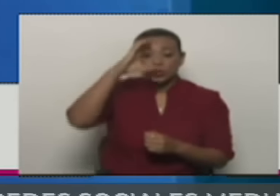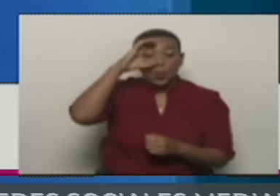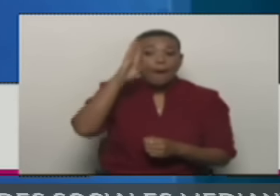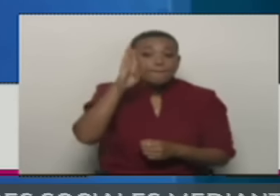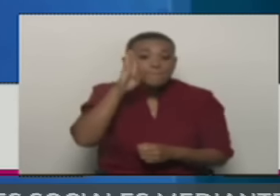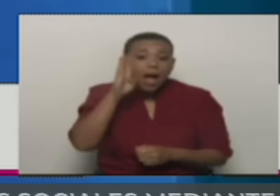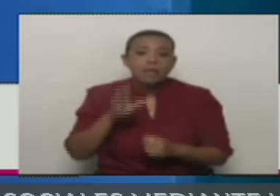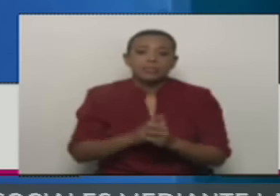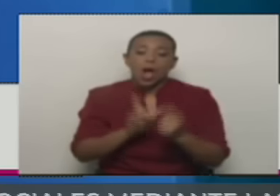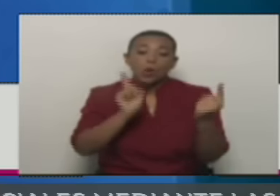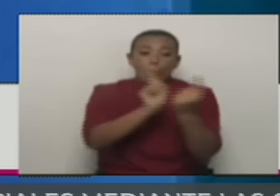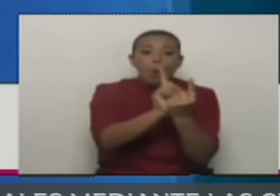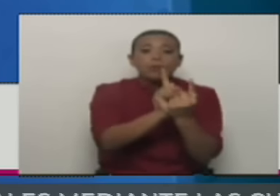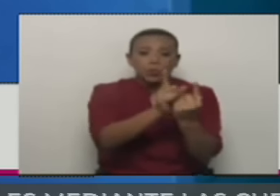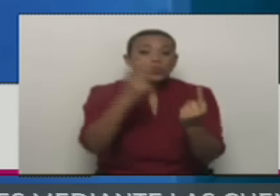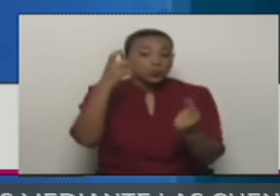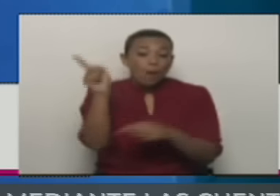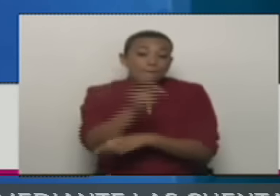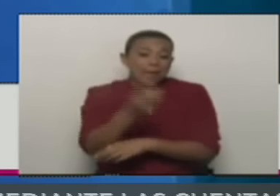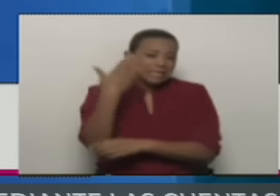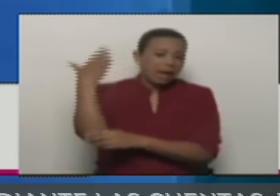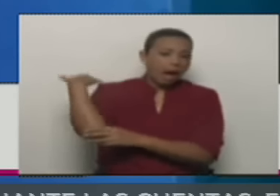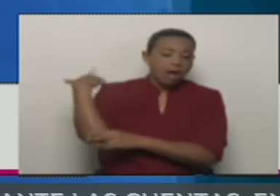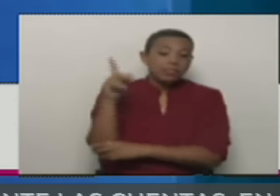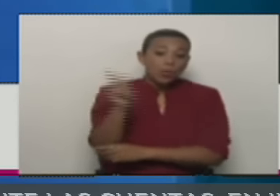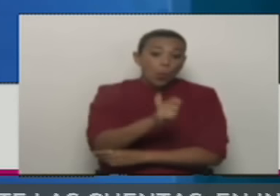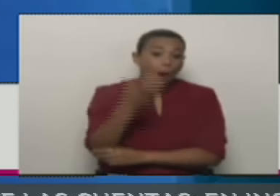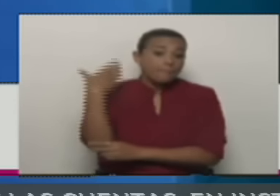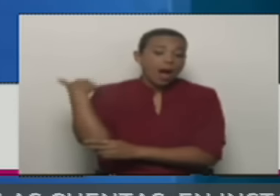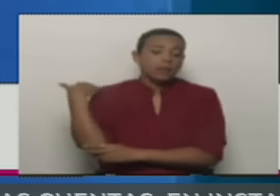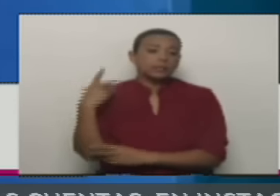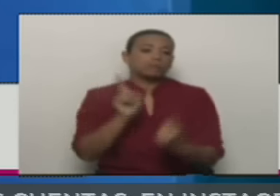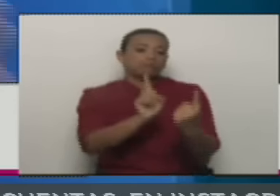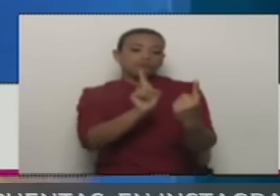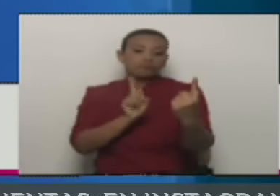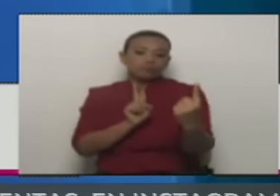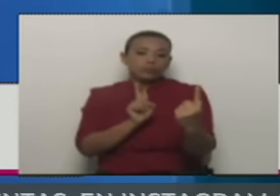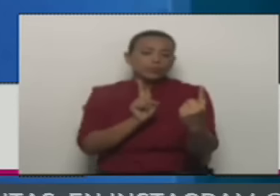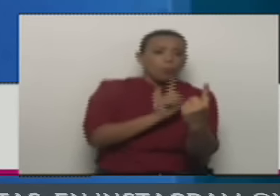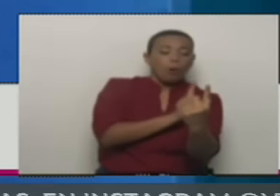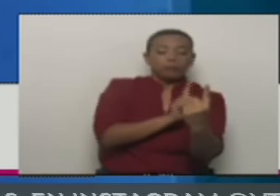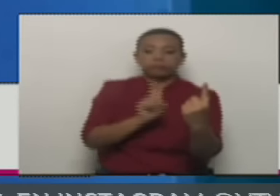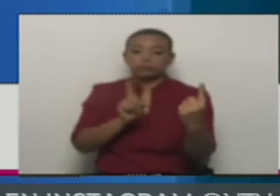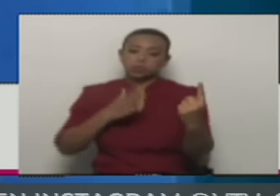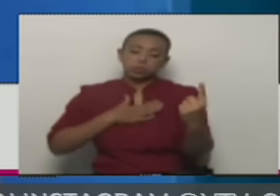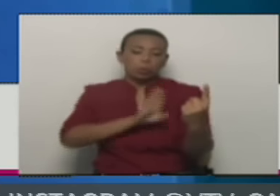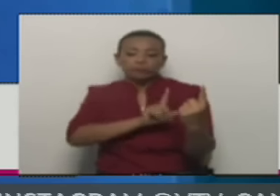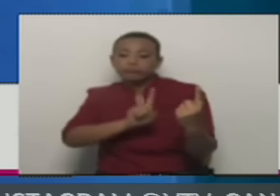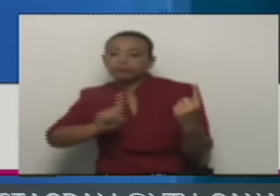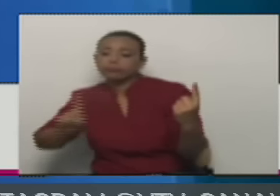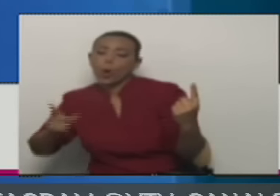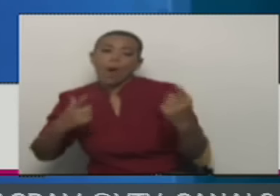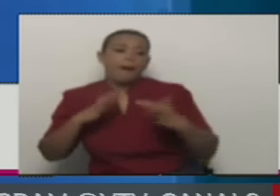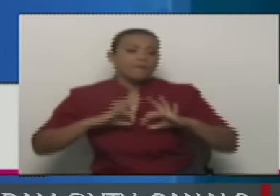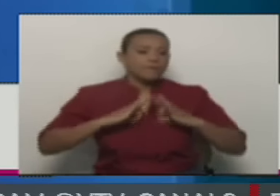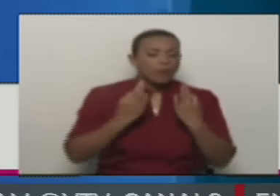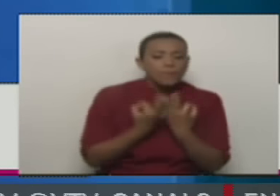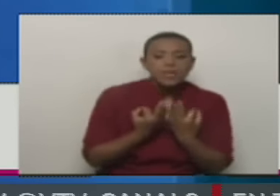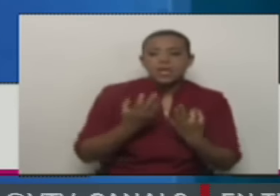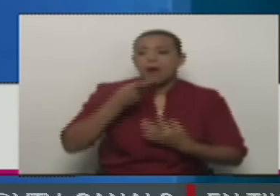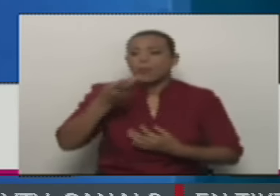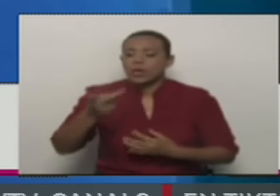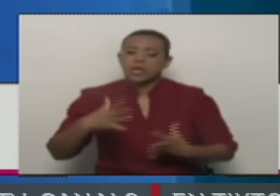Cuando el presidente Joe Biden hace unos meses dio un paso al costado por distintas razones personales, de salud,